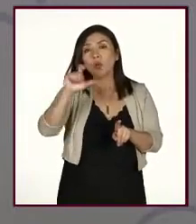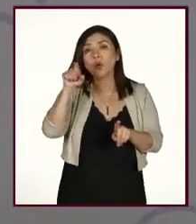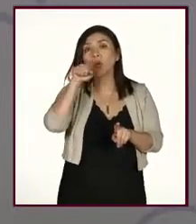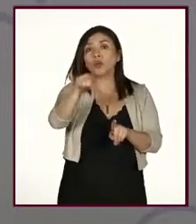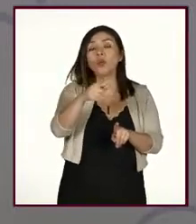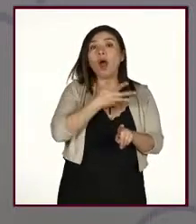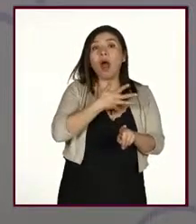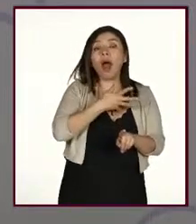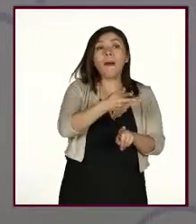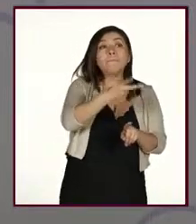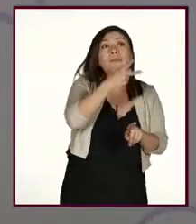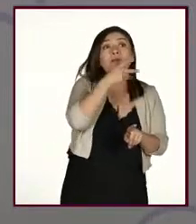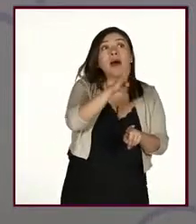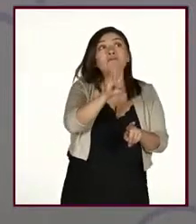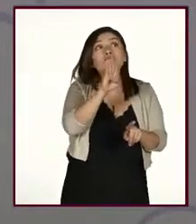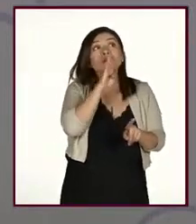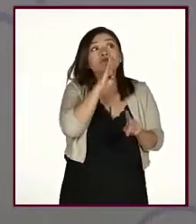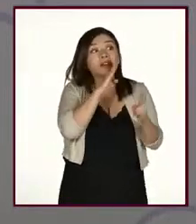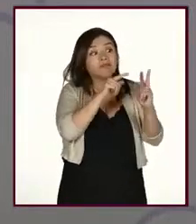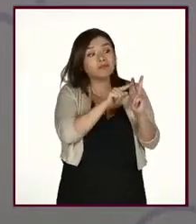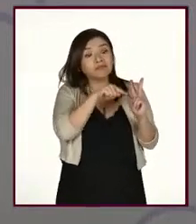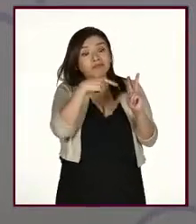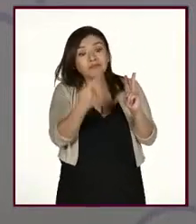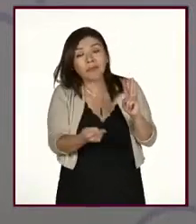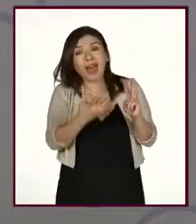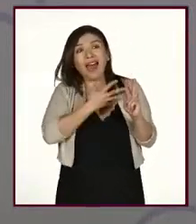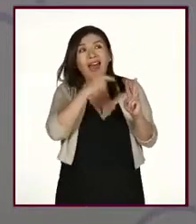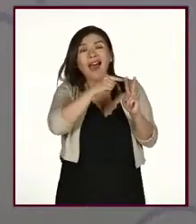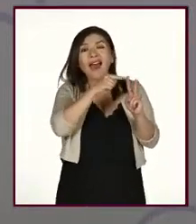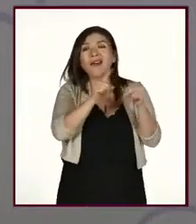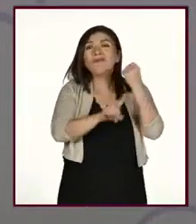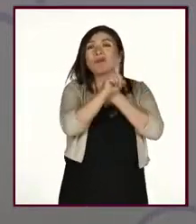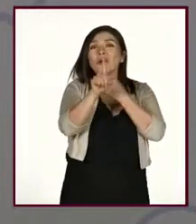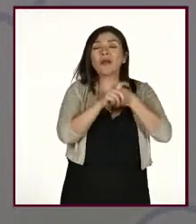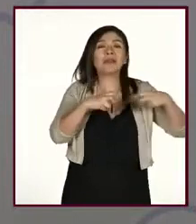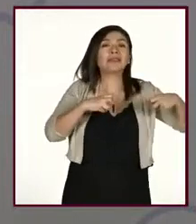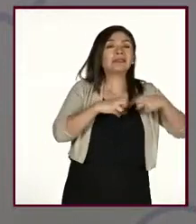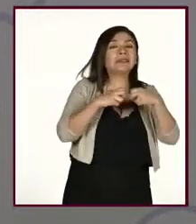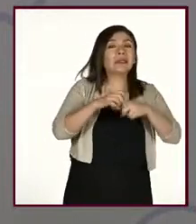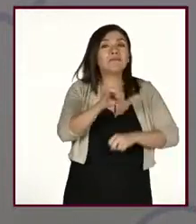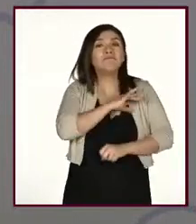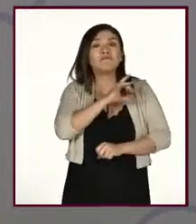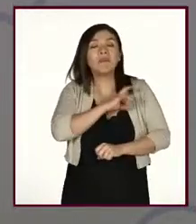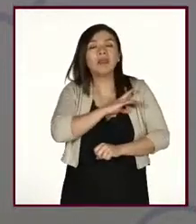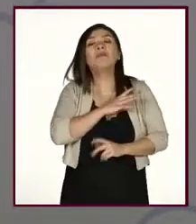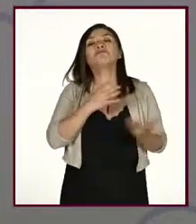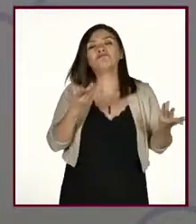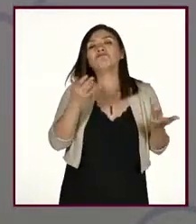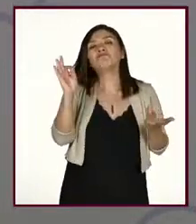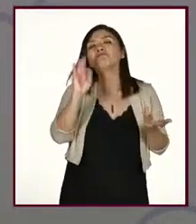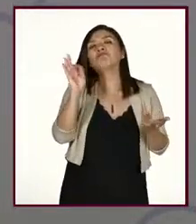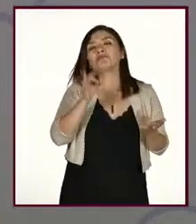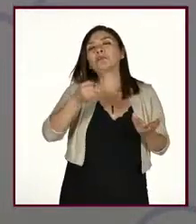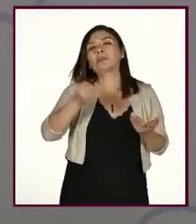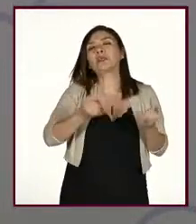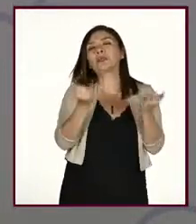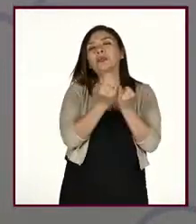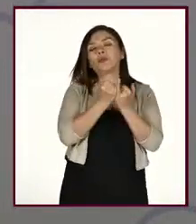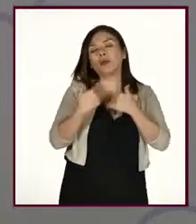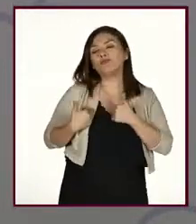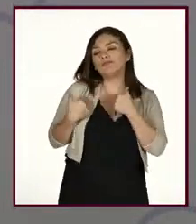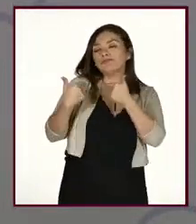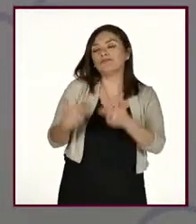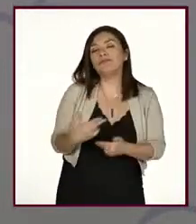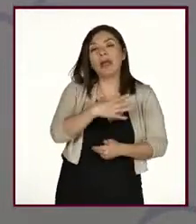padre, alguna madre que tiene ya un trastorno de ansiedad, pues va a ser más probable en ese porcentaje que también